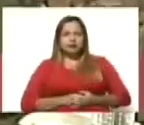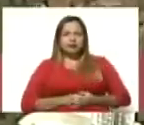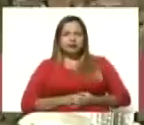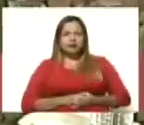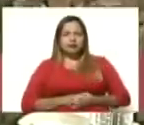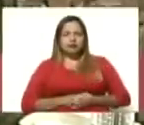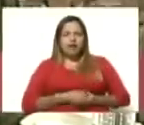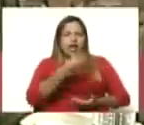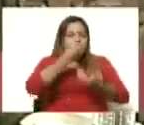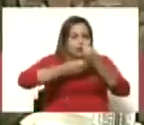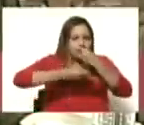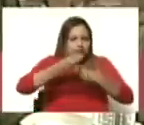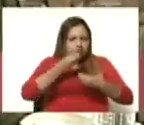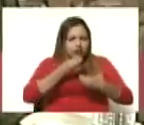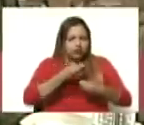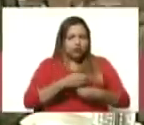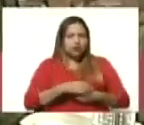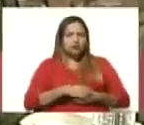La alimentación.